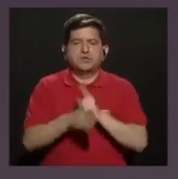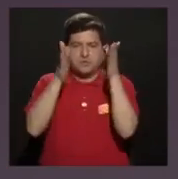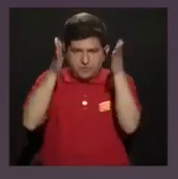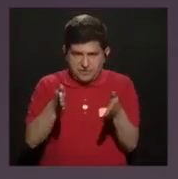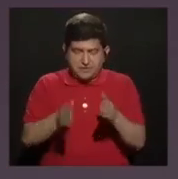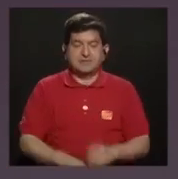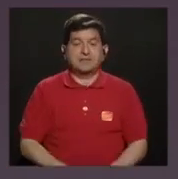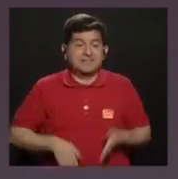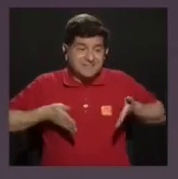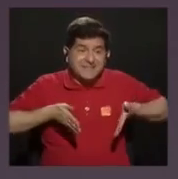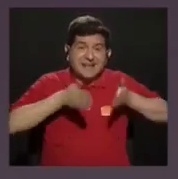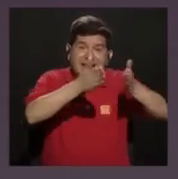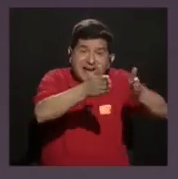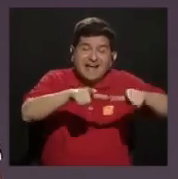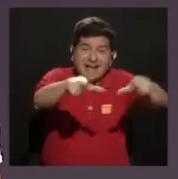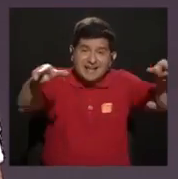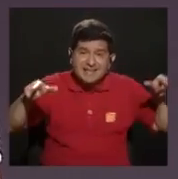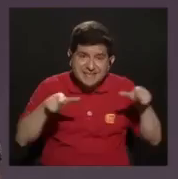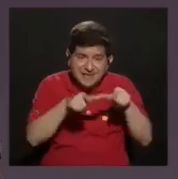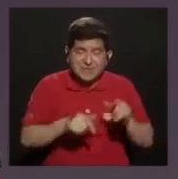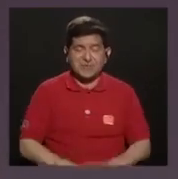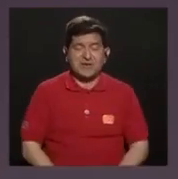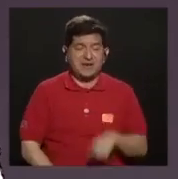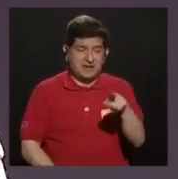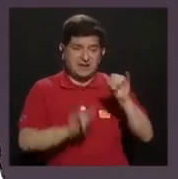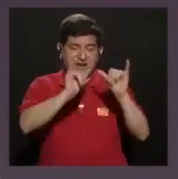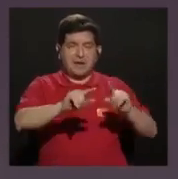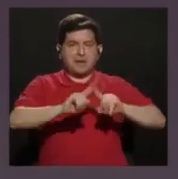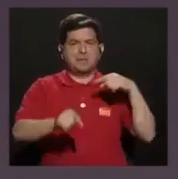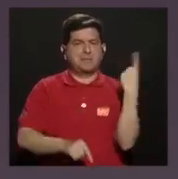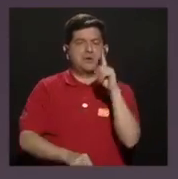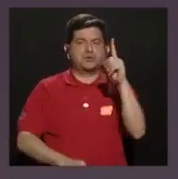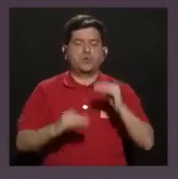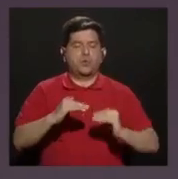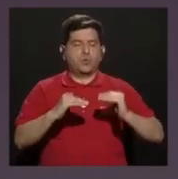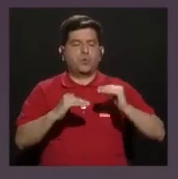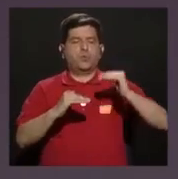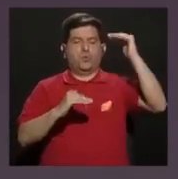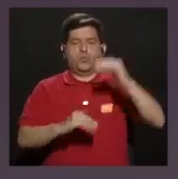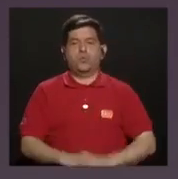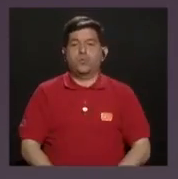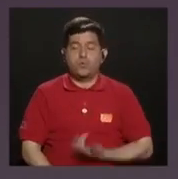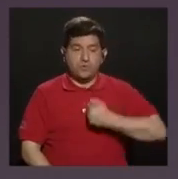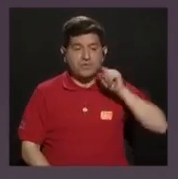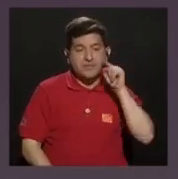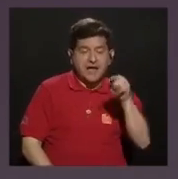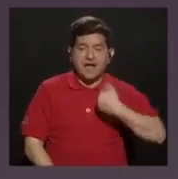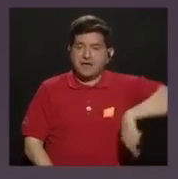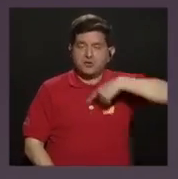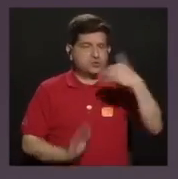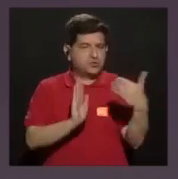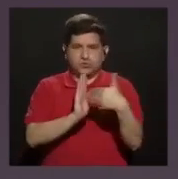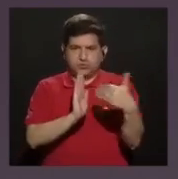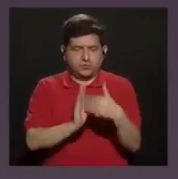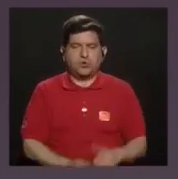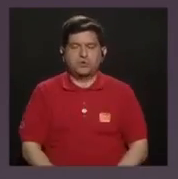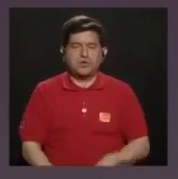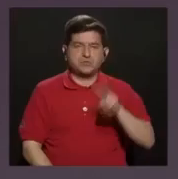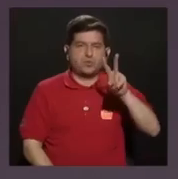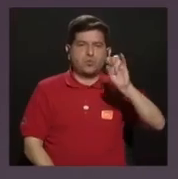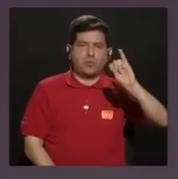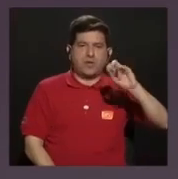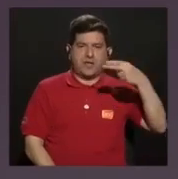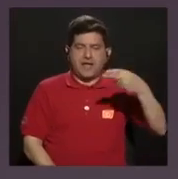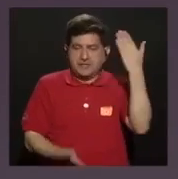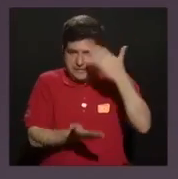porque la calle es un lugar donde vamos a dar, pero tiene que ser solo un escalón. Nosotras tenemos que salir ilesas de ahí, tenemos que cortar el tema del VIH